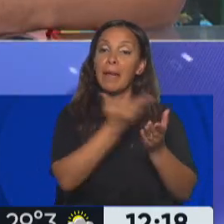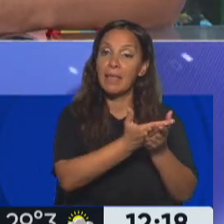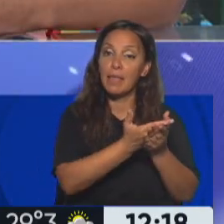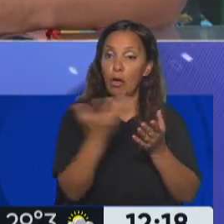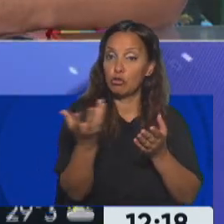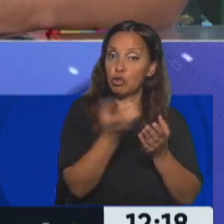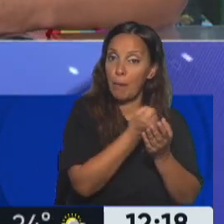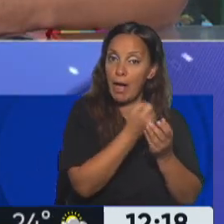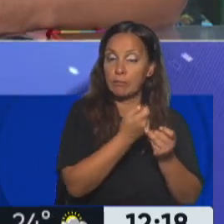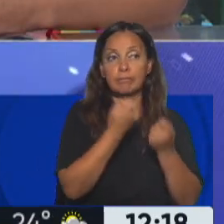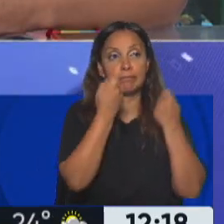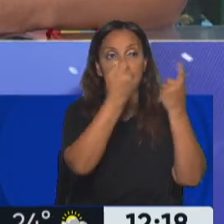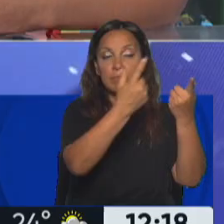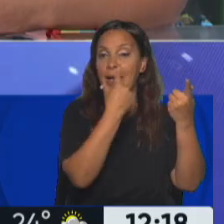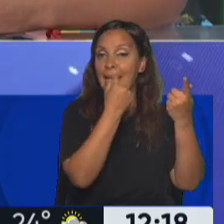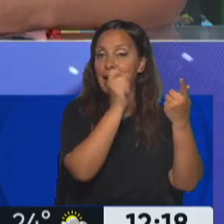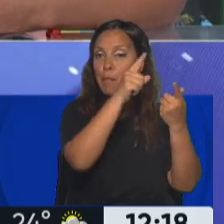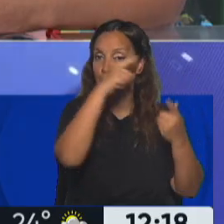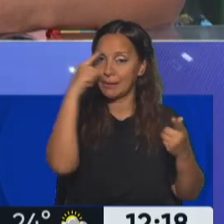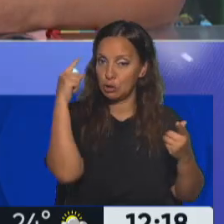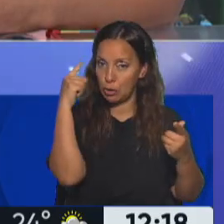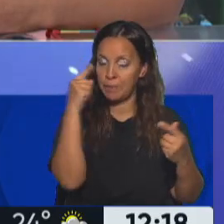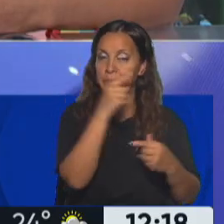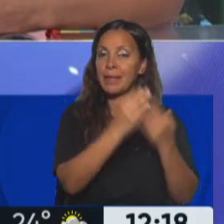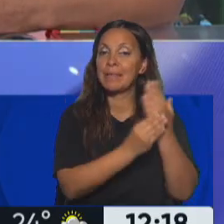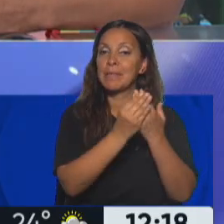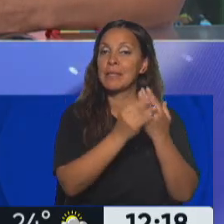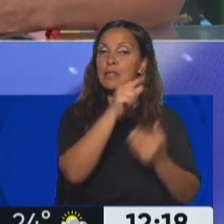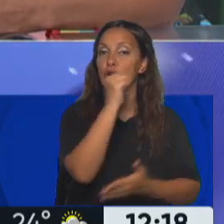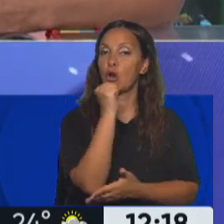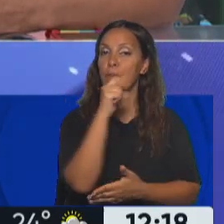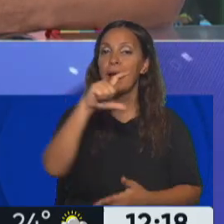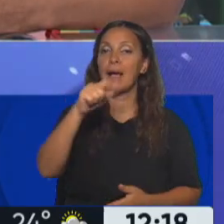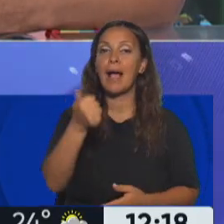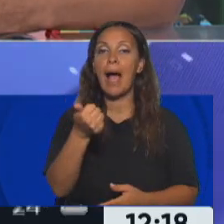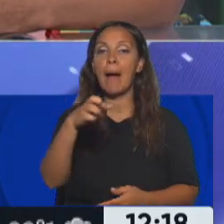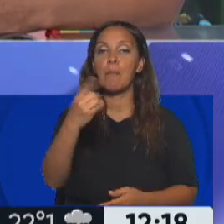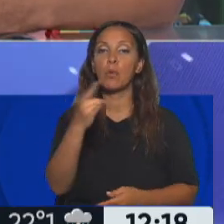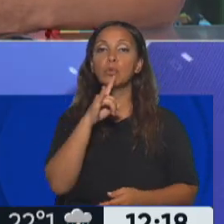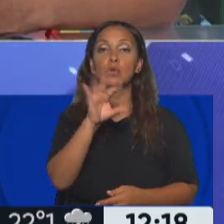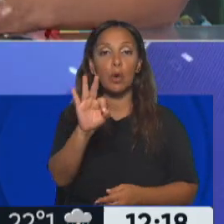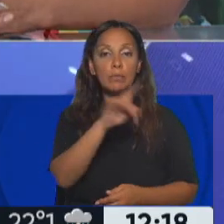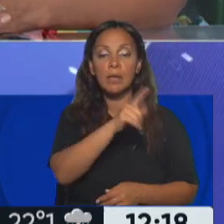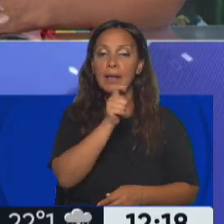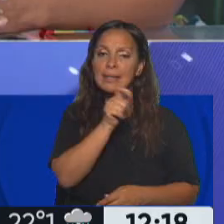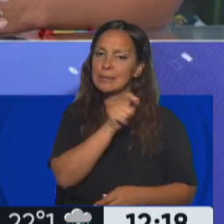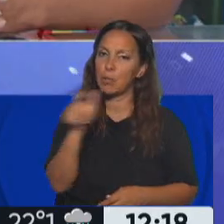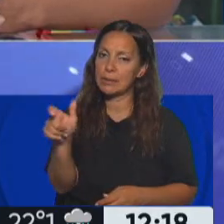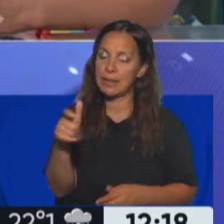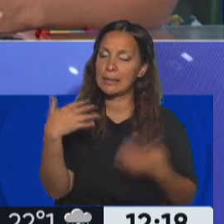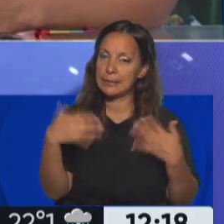nacional. El ministro de Economía, Luis Caputo, primero había tenido una respuesta de mayor tensión con